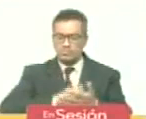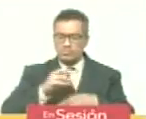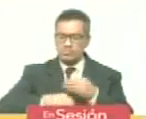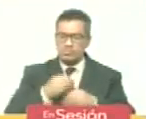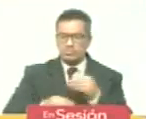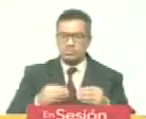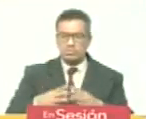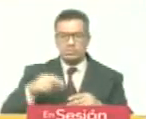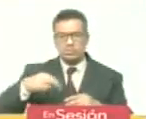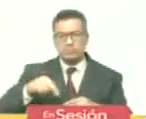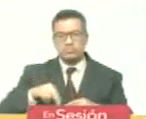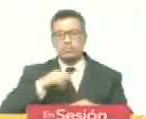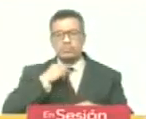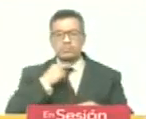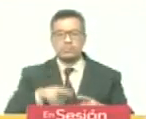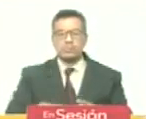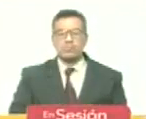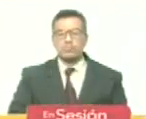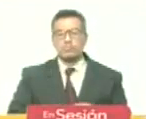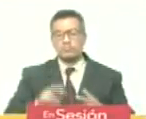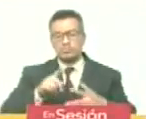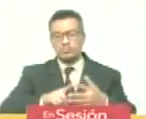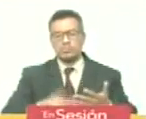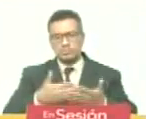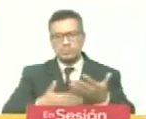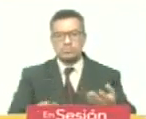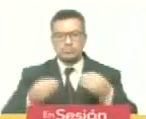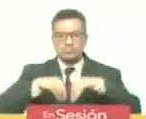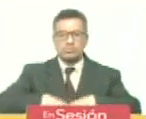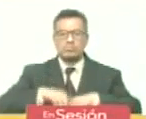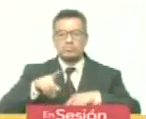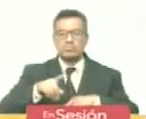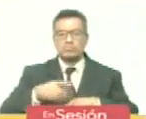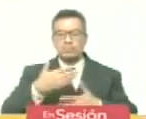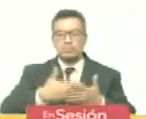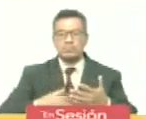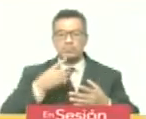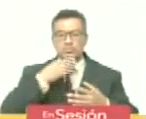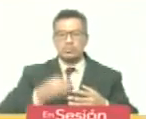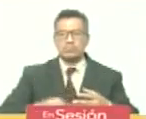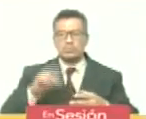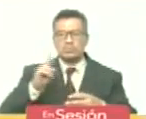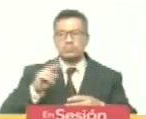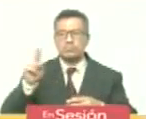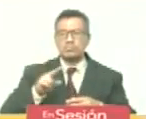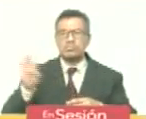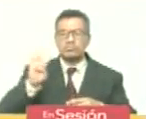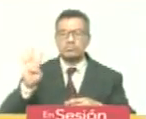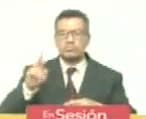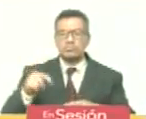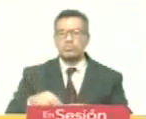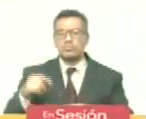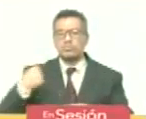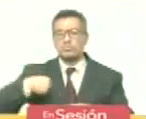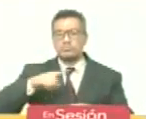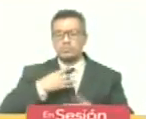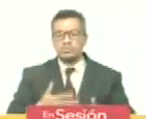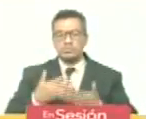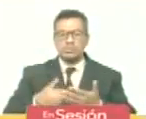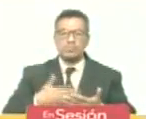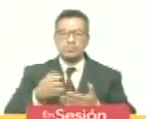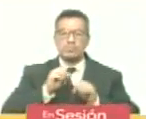su obra narrativa. Segundo, publicar el presente acuerdo en la Gaceta Oficial de la República Bolivariana de Venezuela y dar